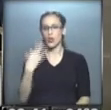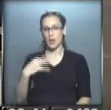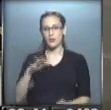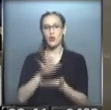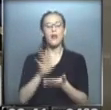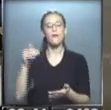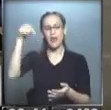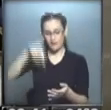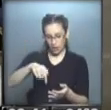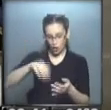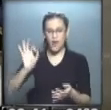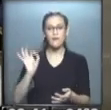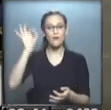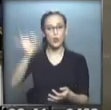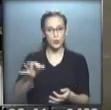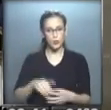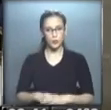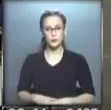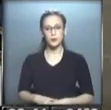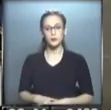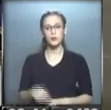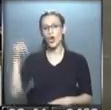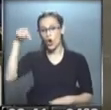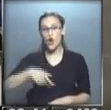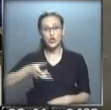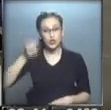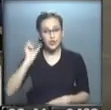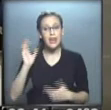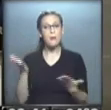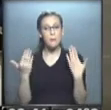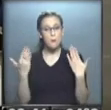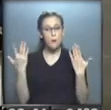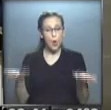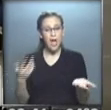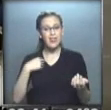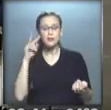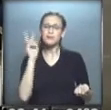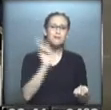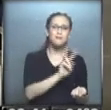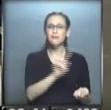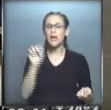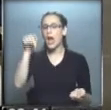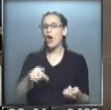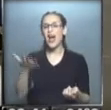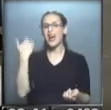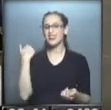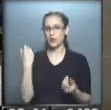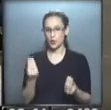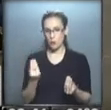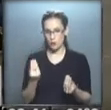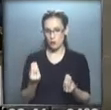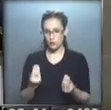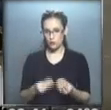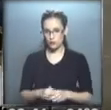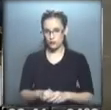como nación. Y hoy, Chile está en condiciones de mirar a los ojos su realidad pasada,